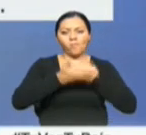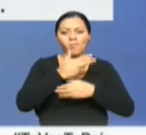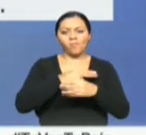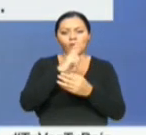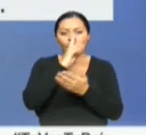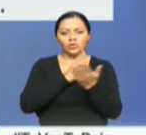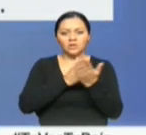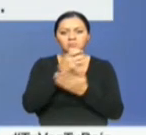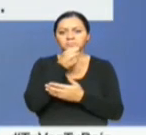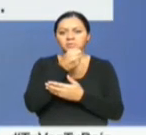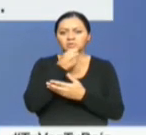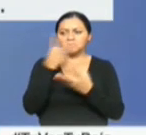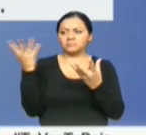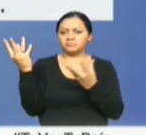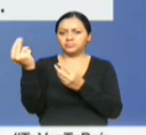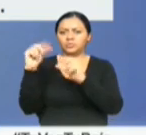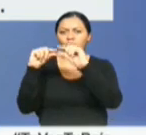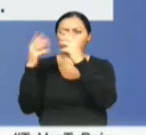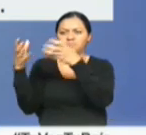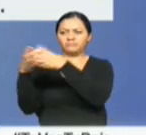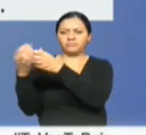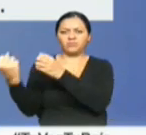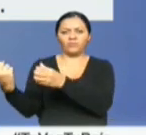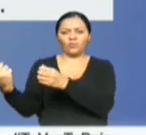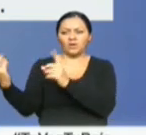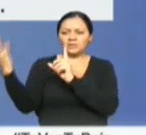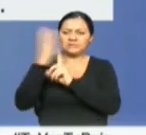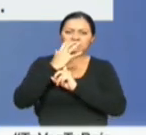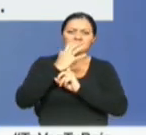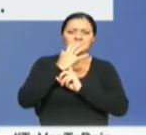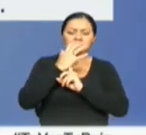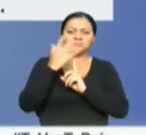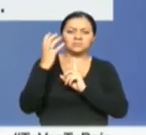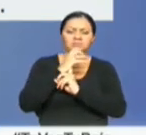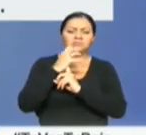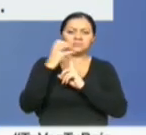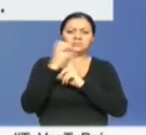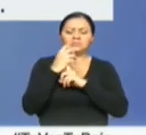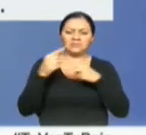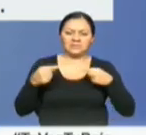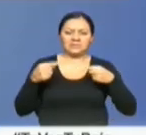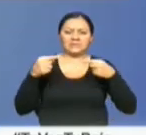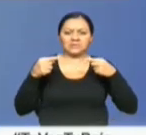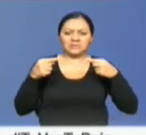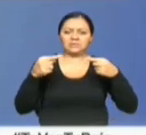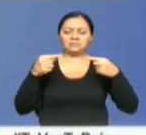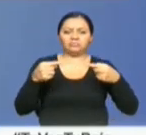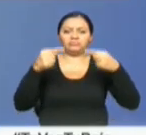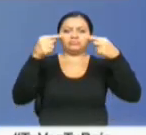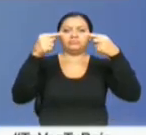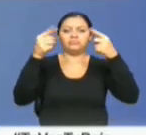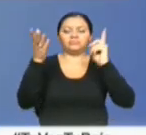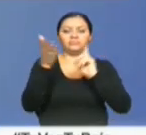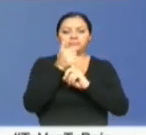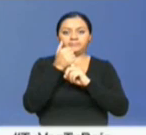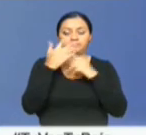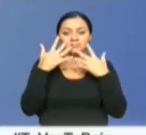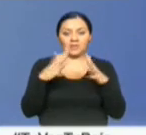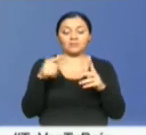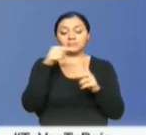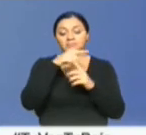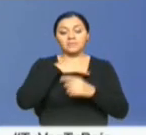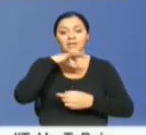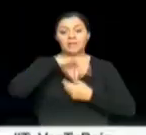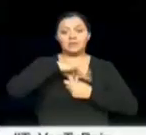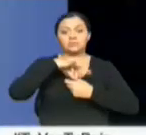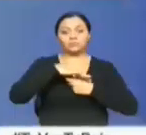periodistas y dirigentes empresariales, sus representantes del pasado, sus encuestadoras, sus ONGs, etcétera. Estas